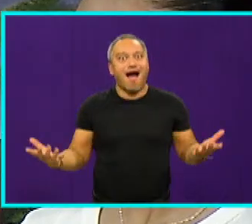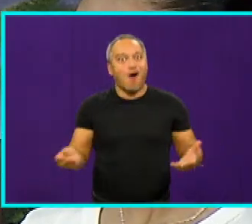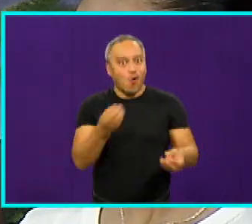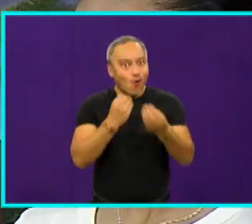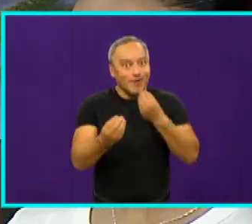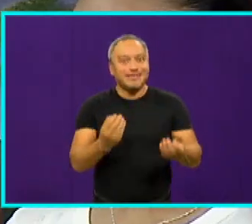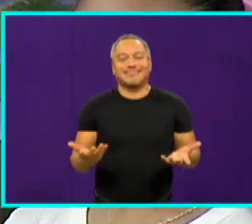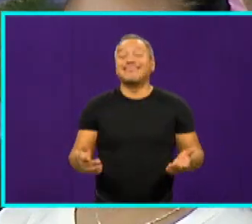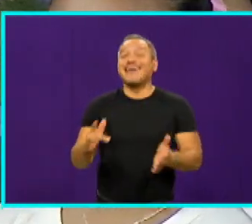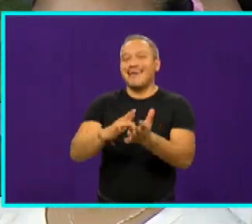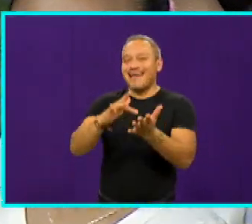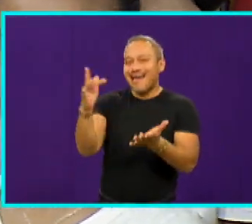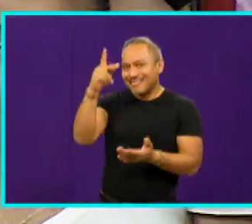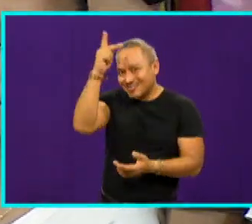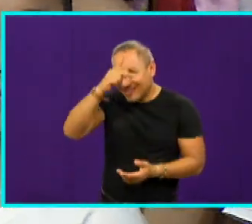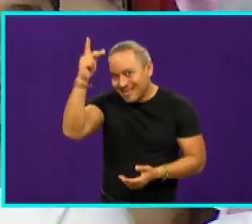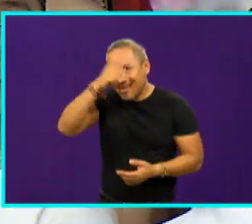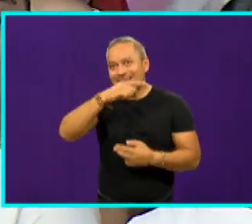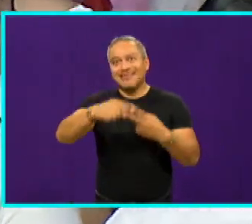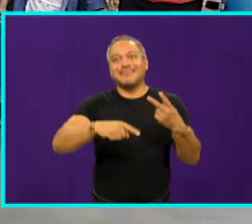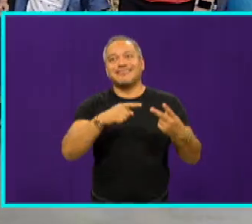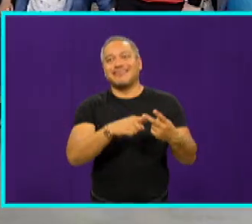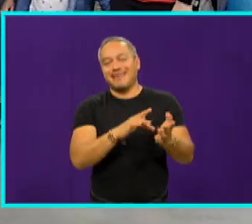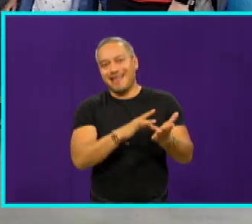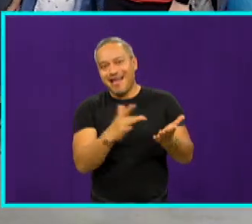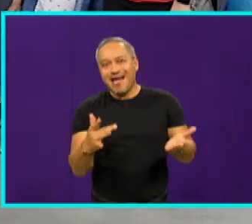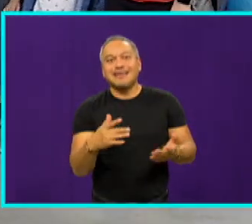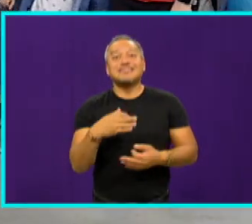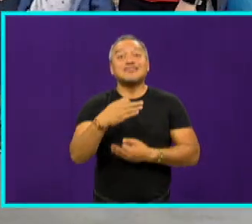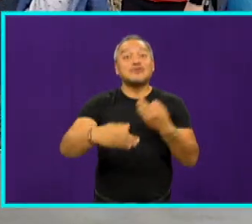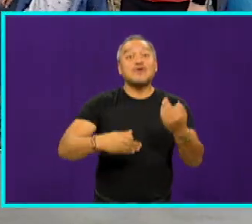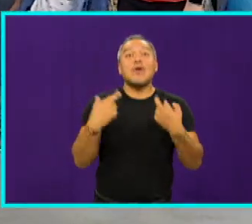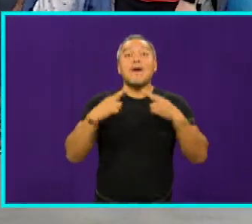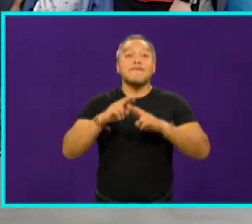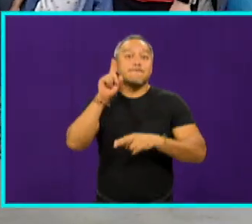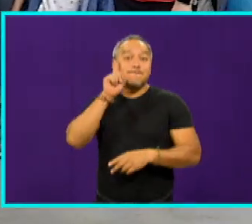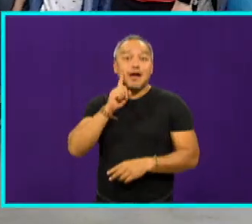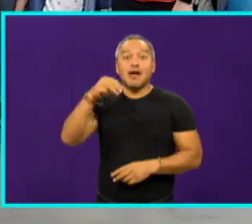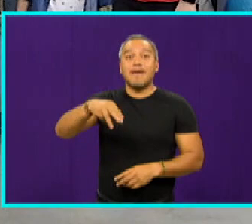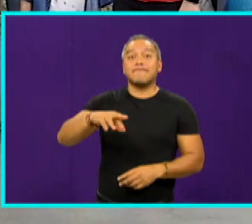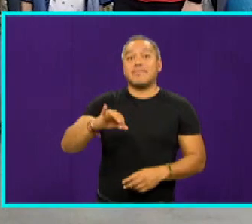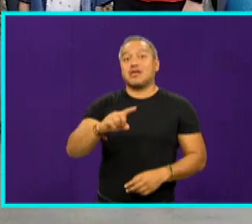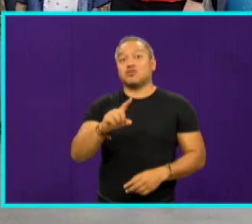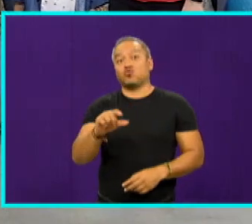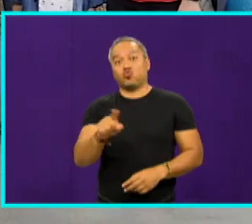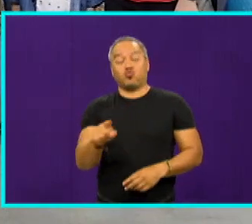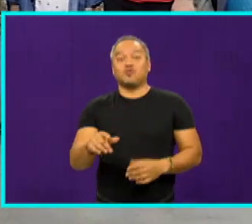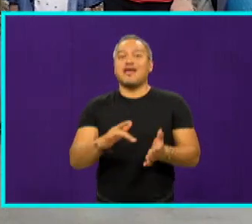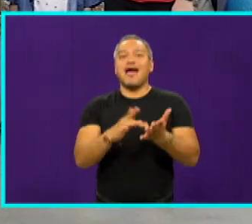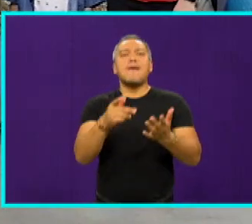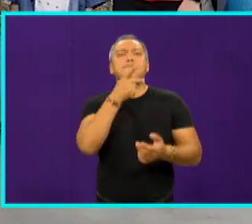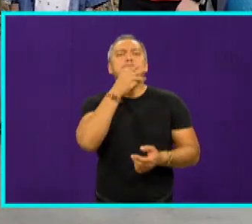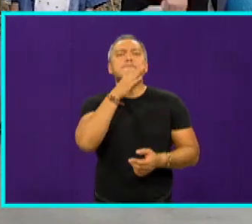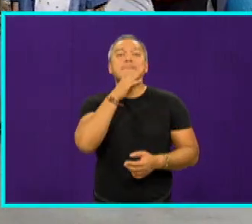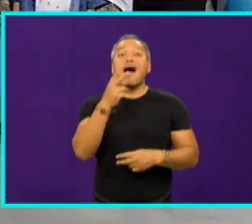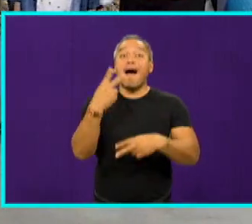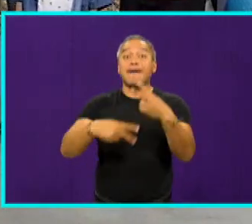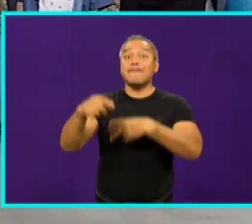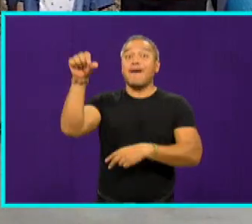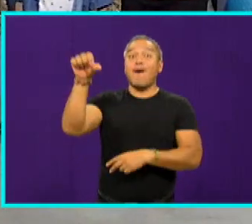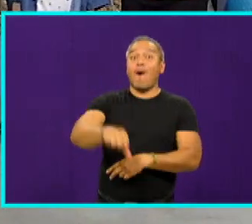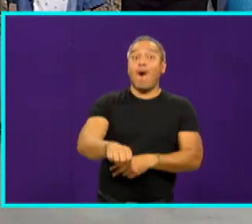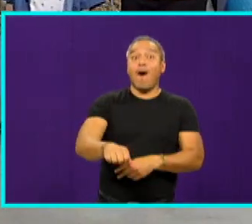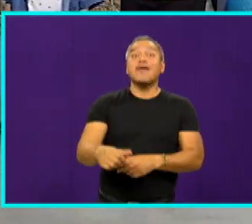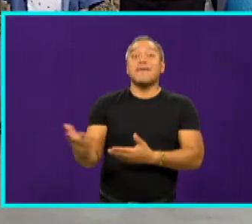gracias, Carol, gracias también, Dari, que han estado hoy con nosotros, maestra Maricruz. Y gracias a las mamás y papás que también trajeron hoy a